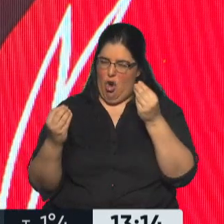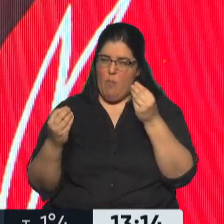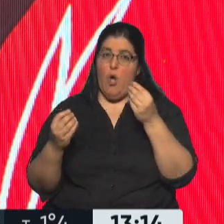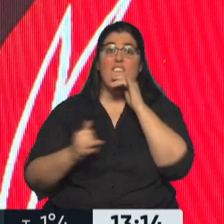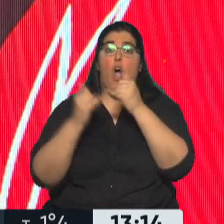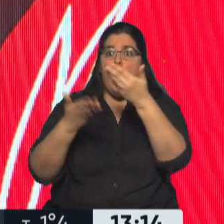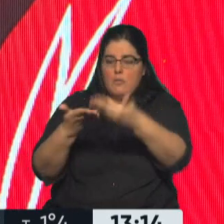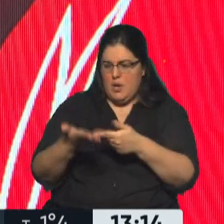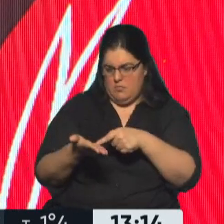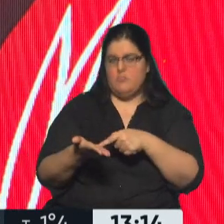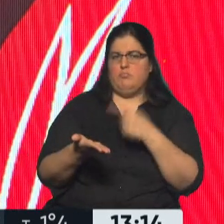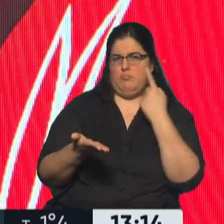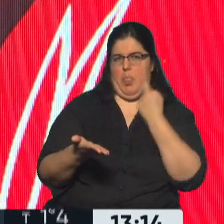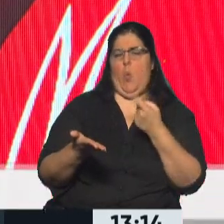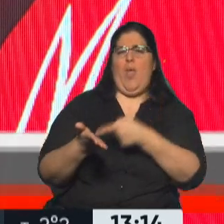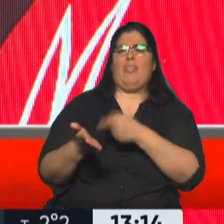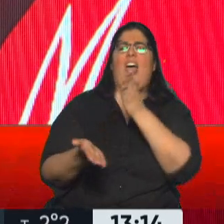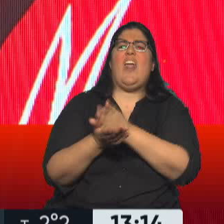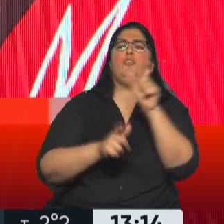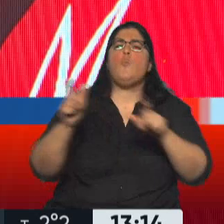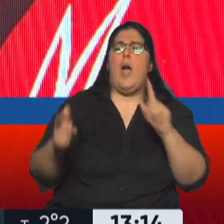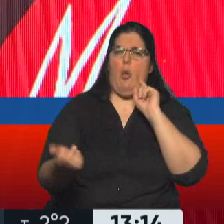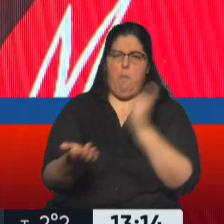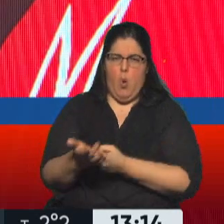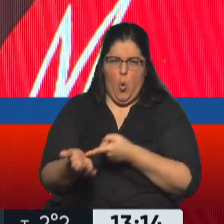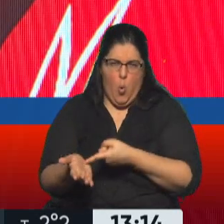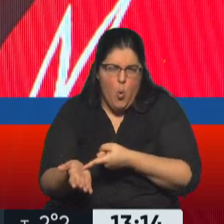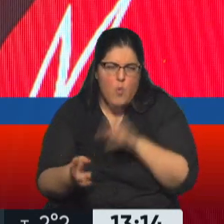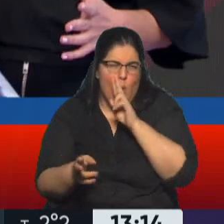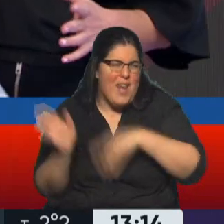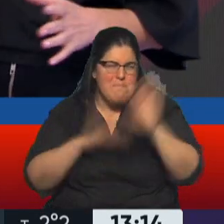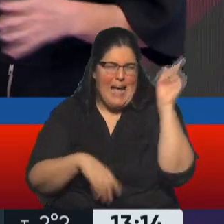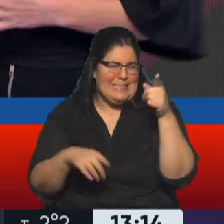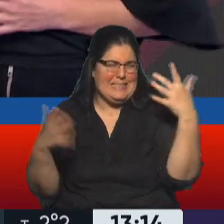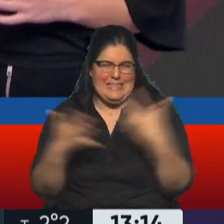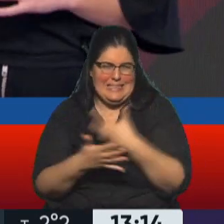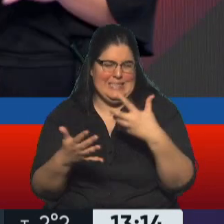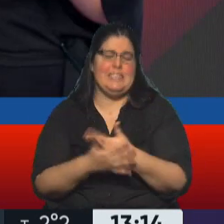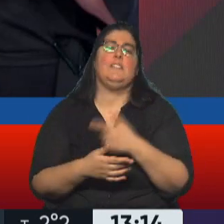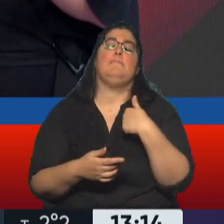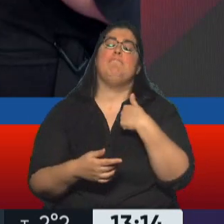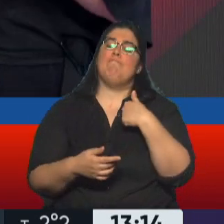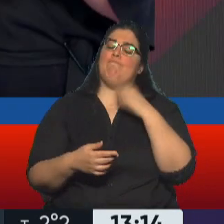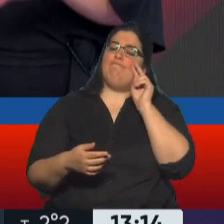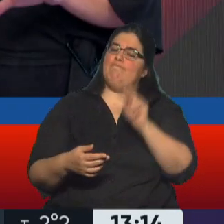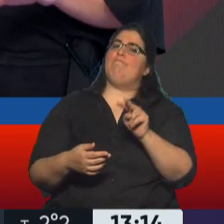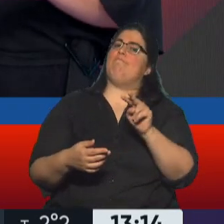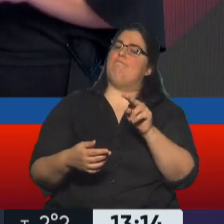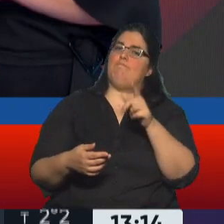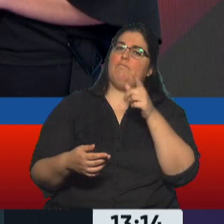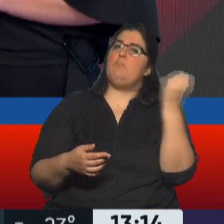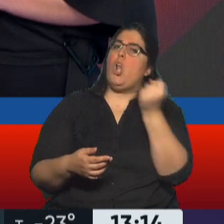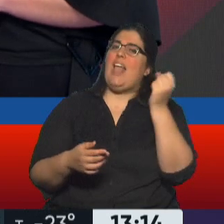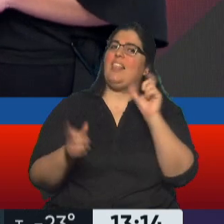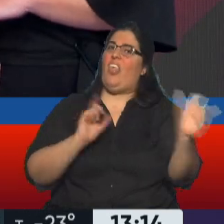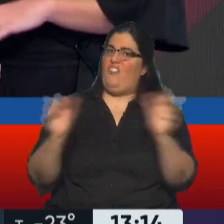ve la violación justamente a los derechos humanos que afecta directamente a las mujeres. La importancia en este caso, desde mi punto de vista, es diferenciar que